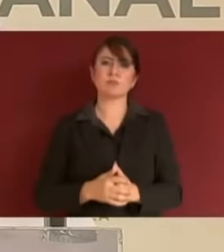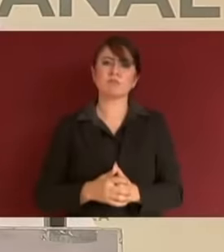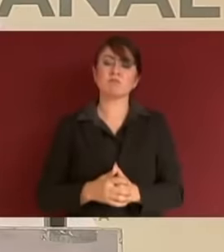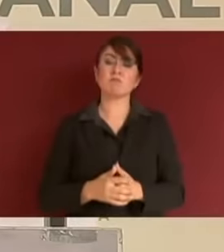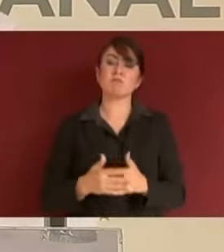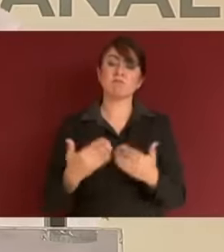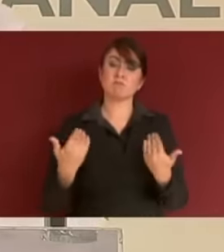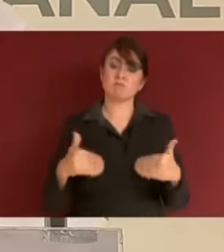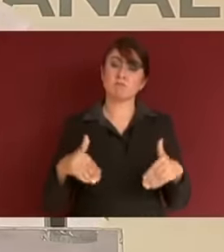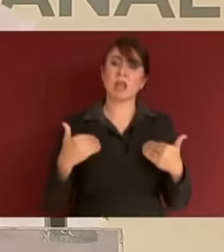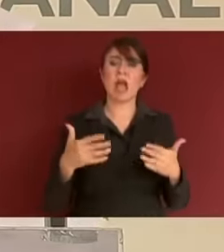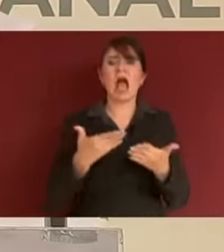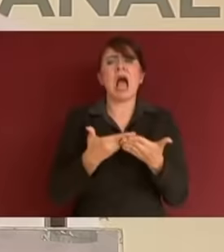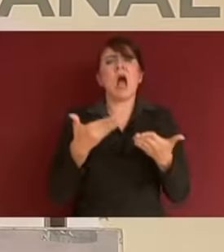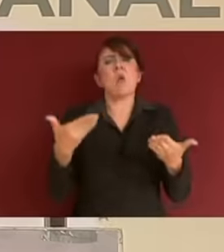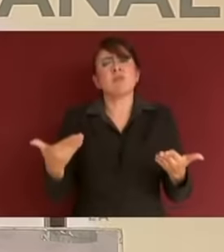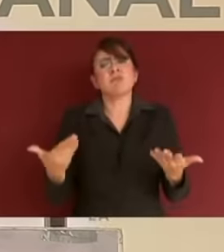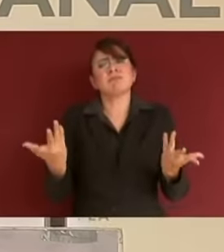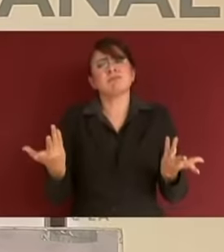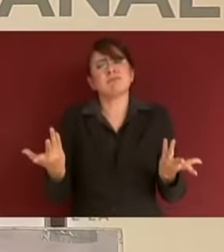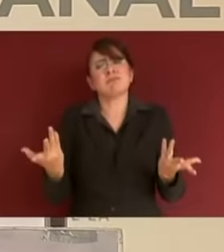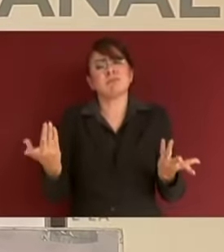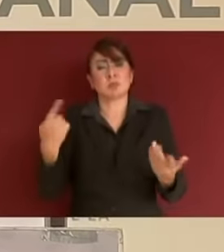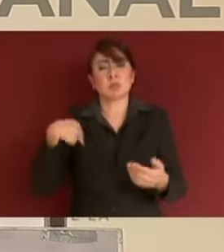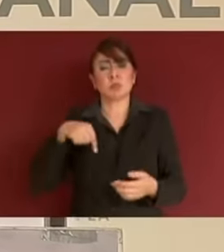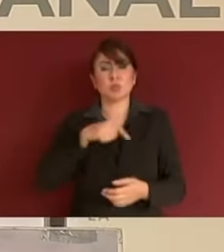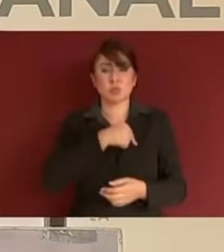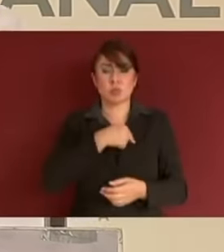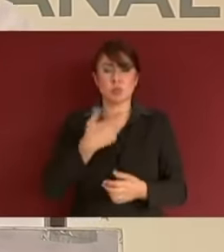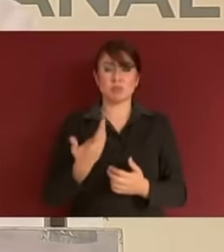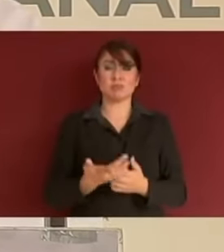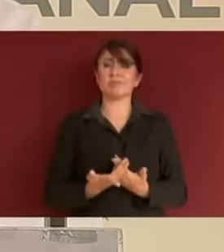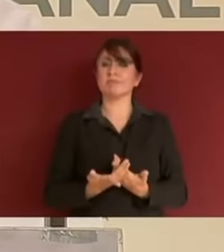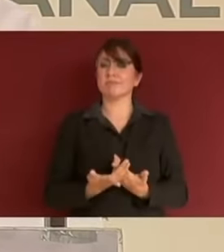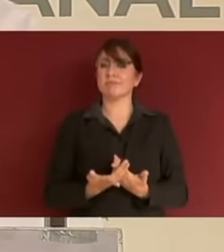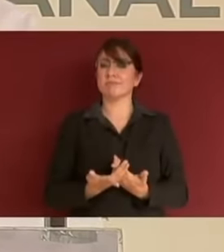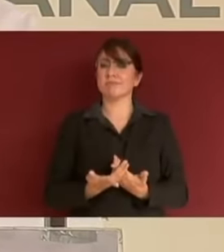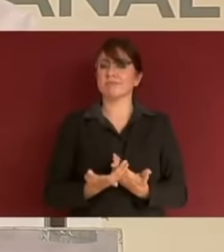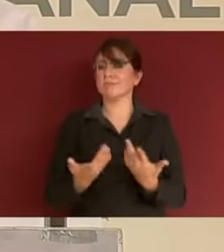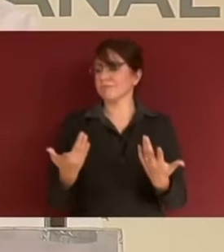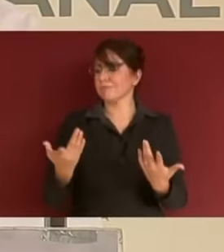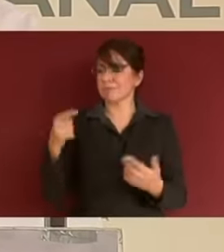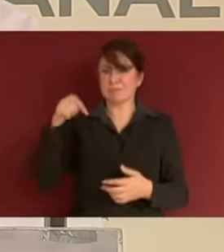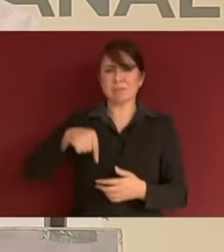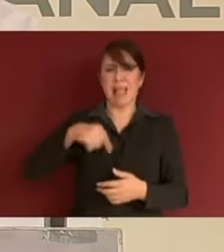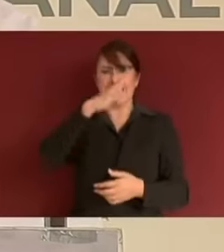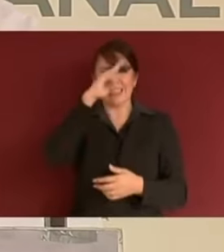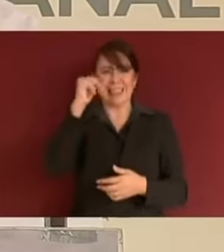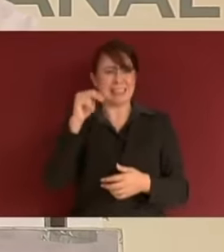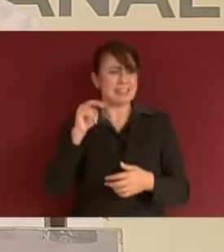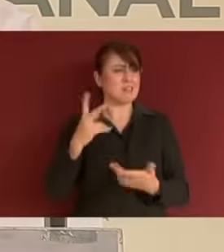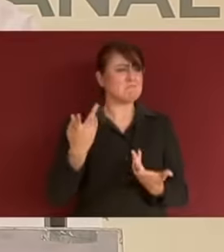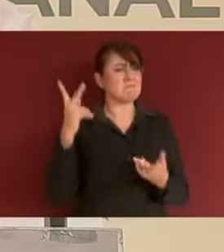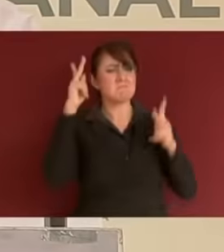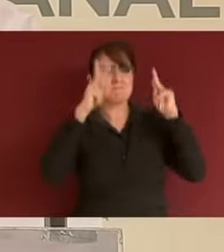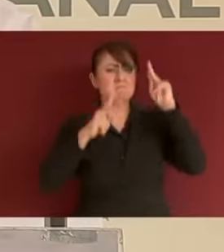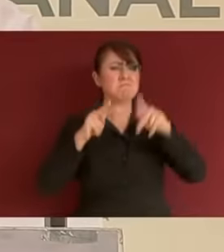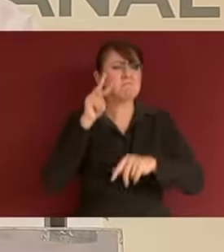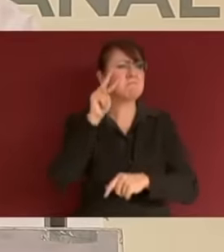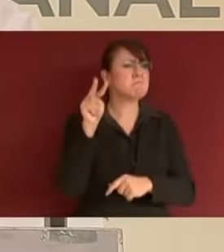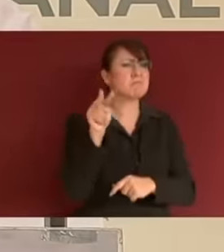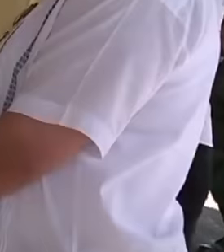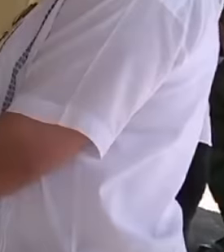Y ahora estamos en esta visita de trabajo